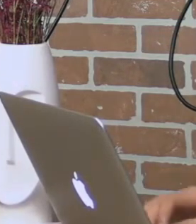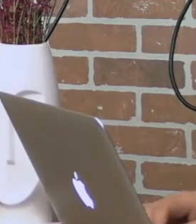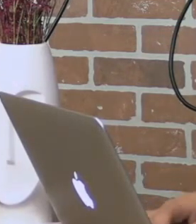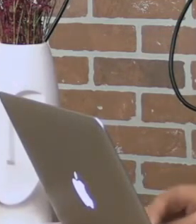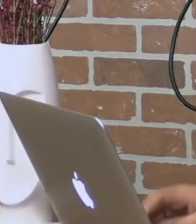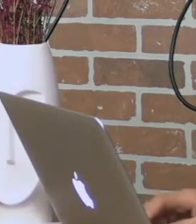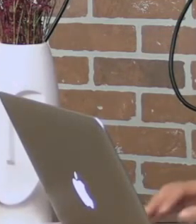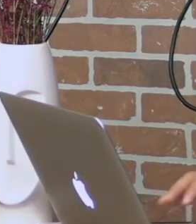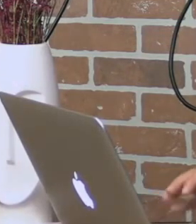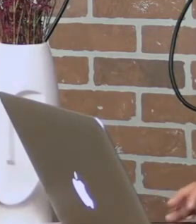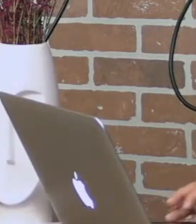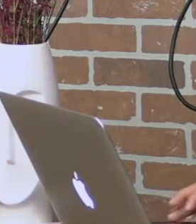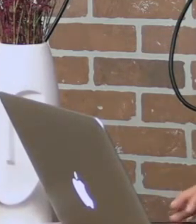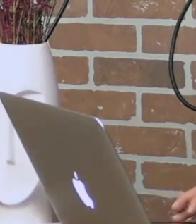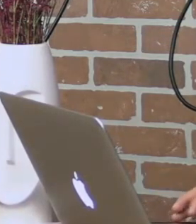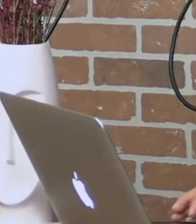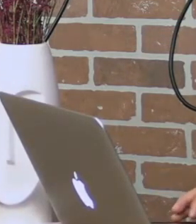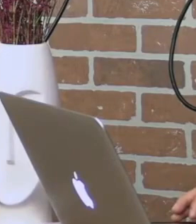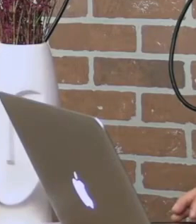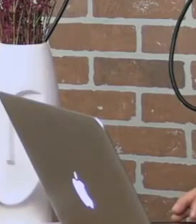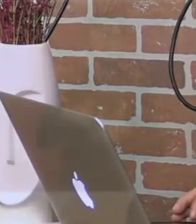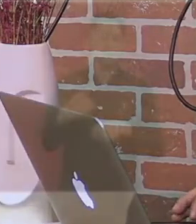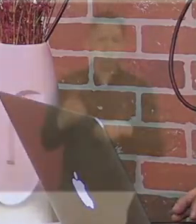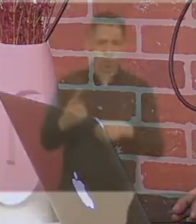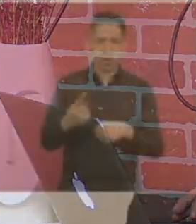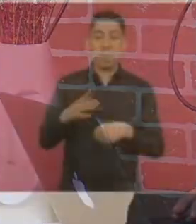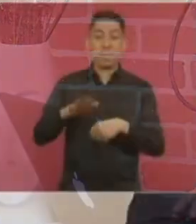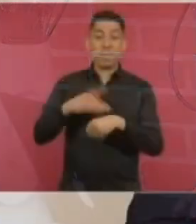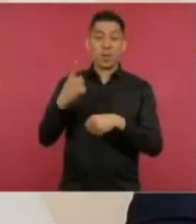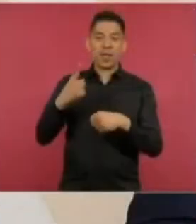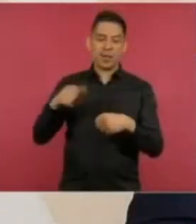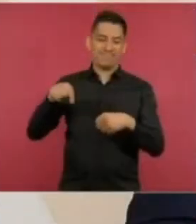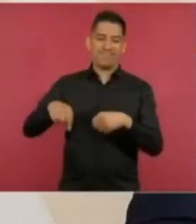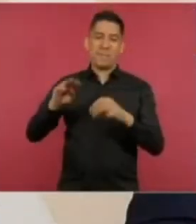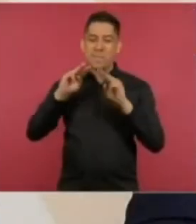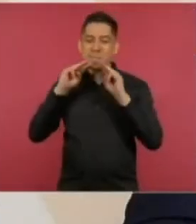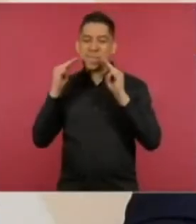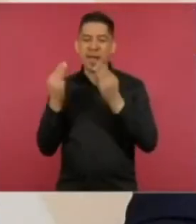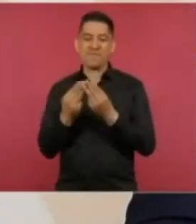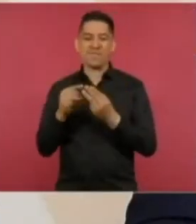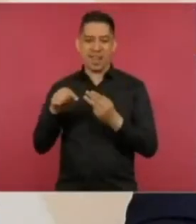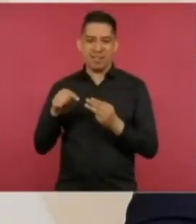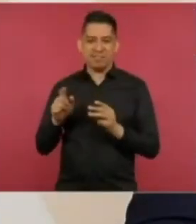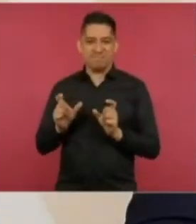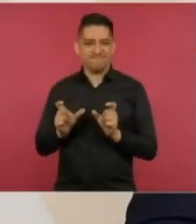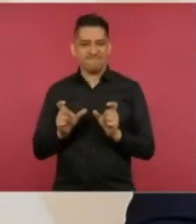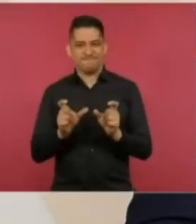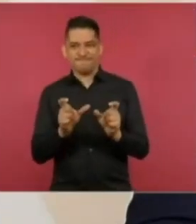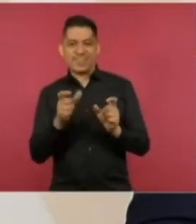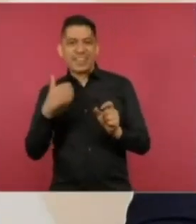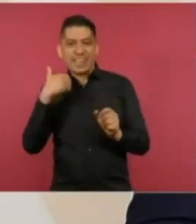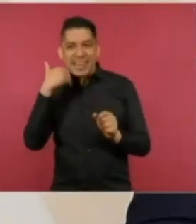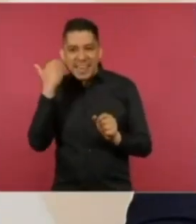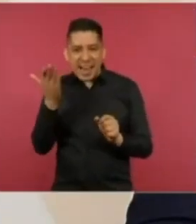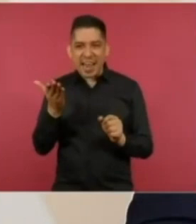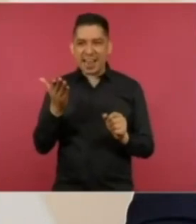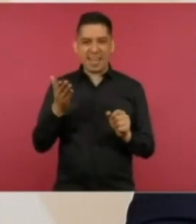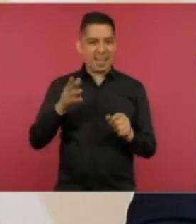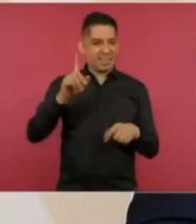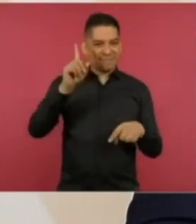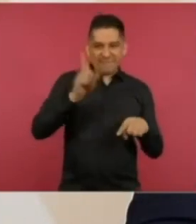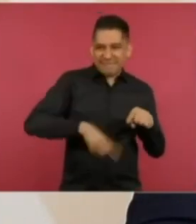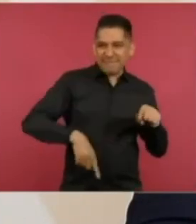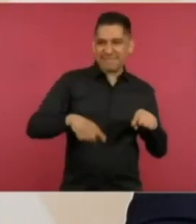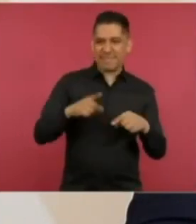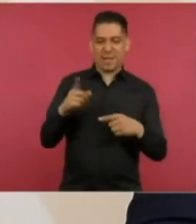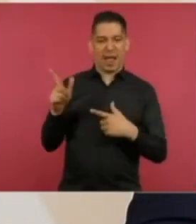el fiscal general de Estados Unidos, al respecto. Estamos haciendo todo lo posible para detener el contrabando de estas armas